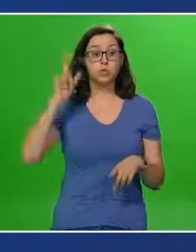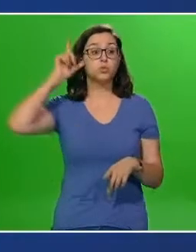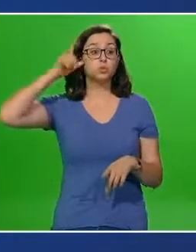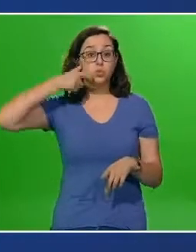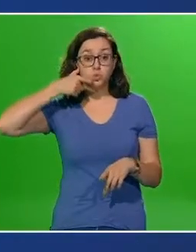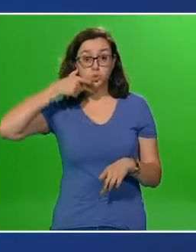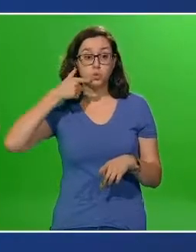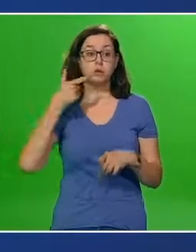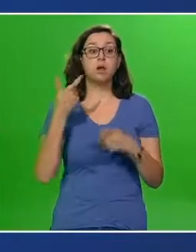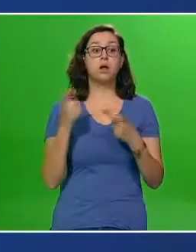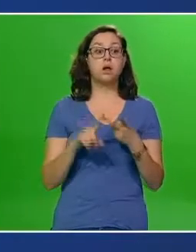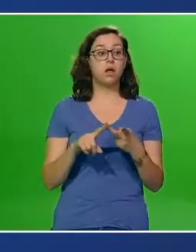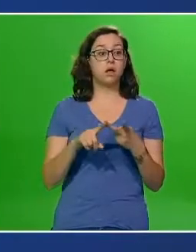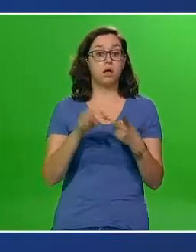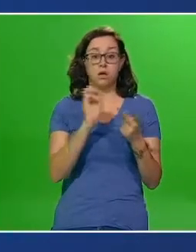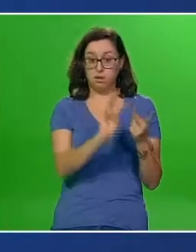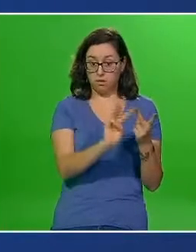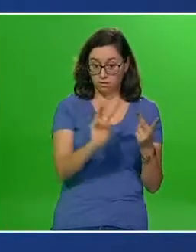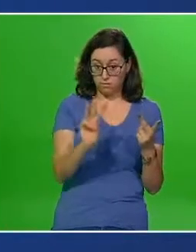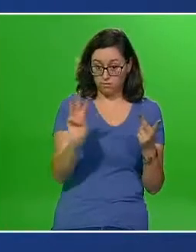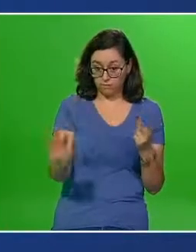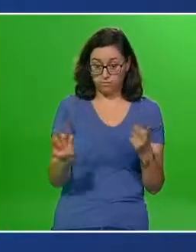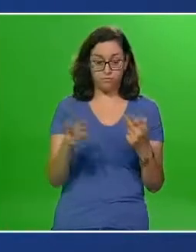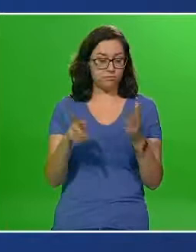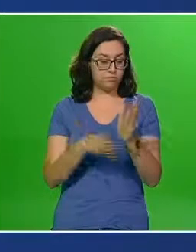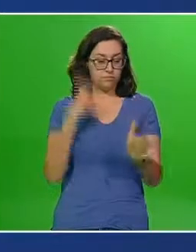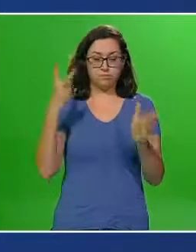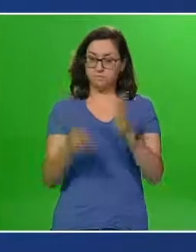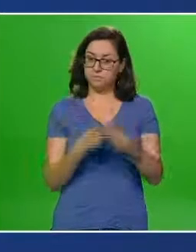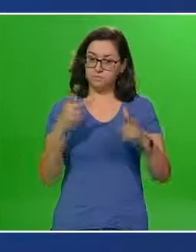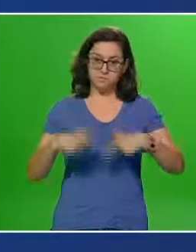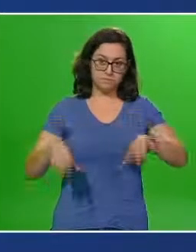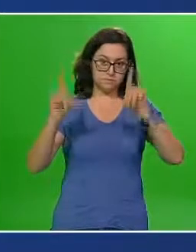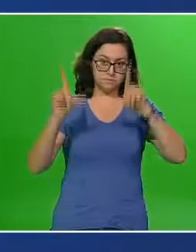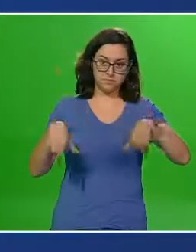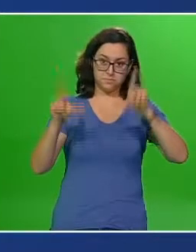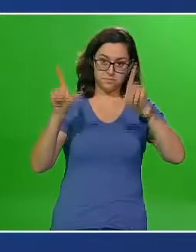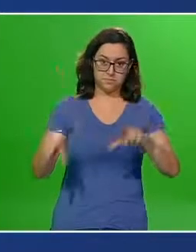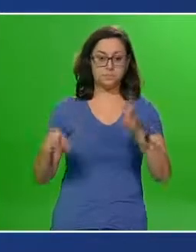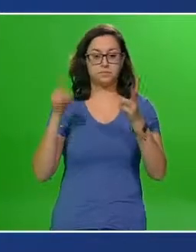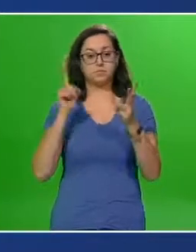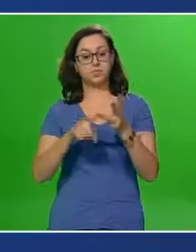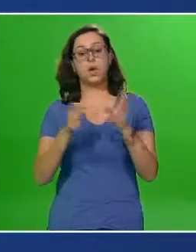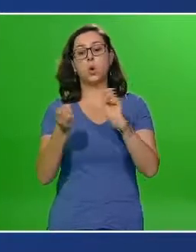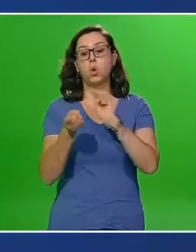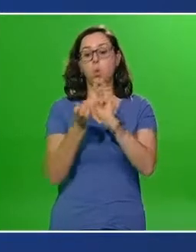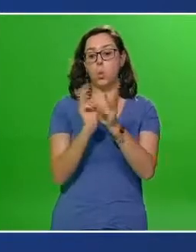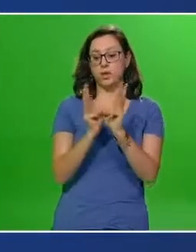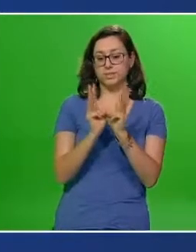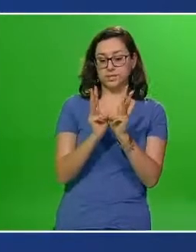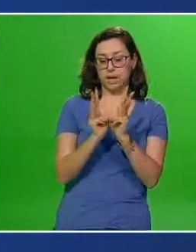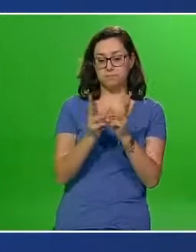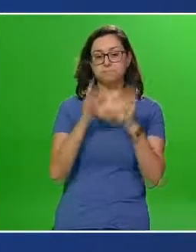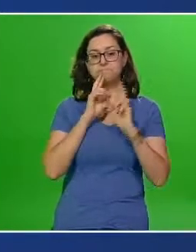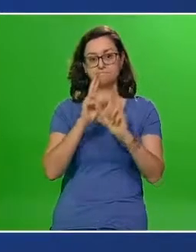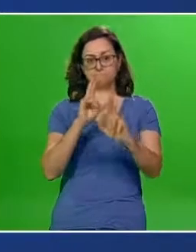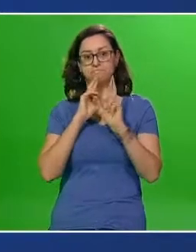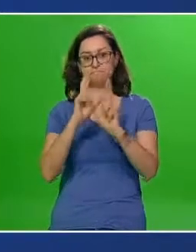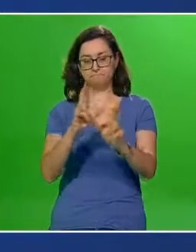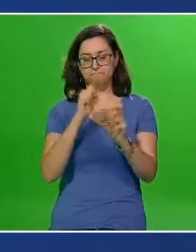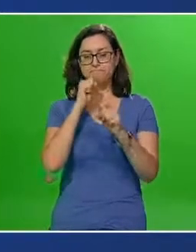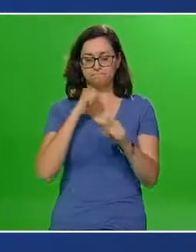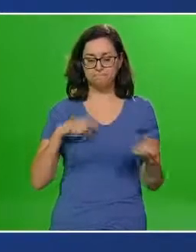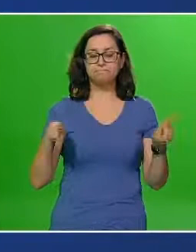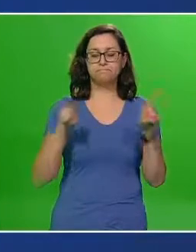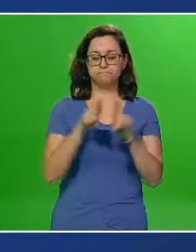center, la página web que también se está revisando constantemente, o el chatbot, donde esperemos que puedan resolver